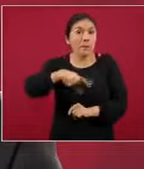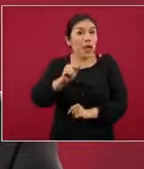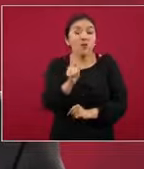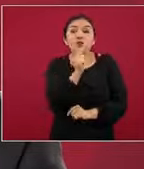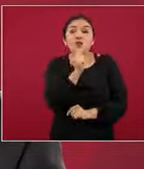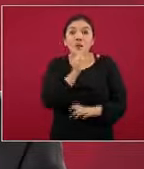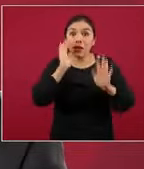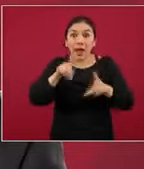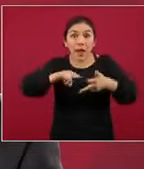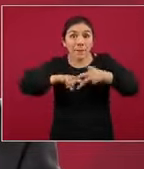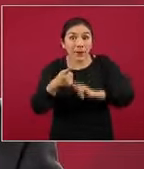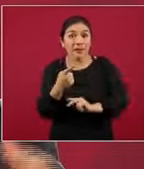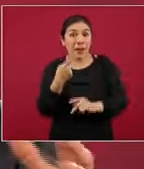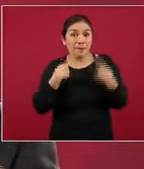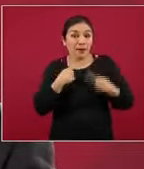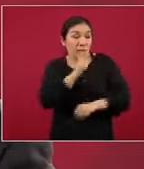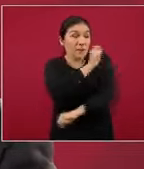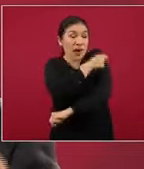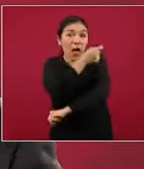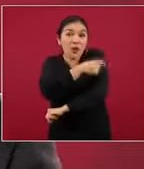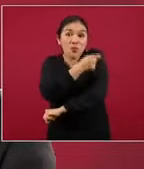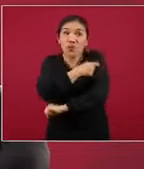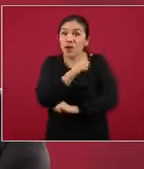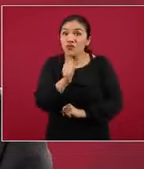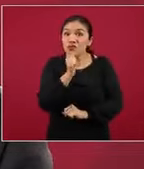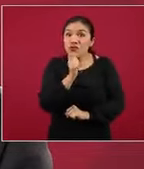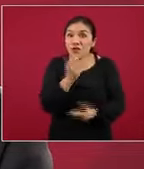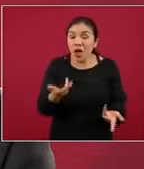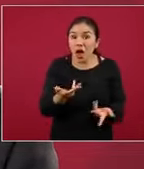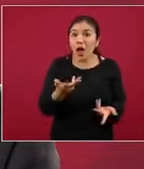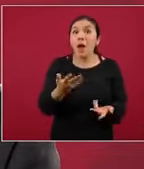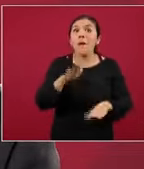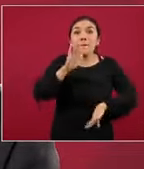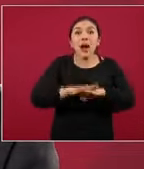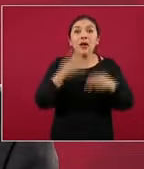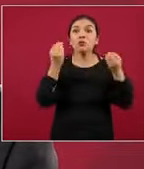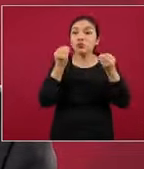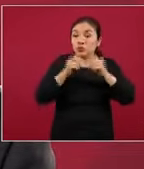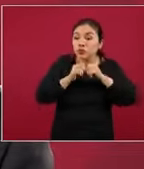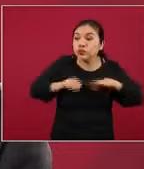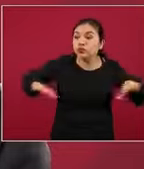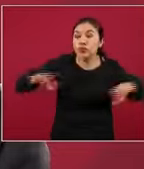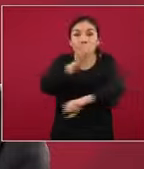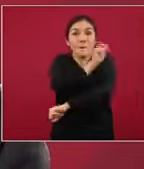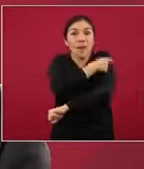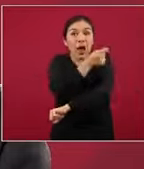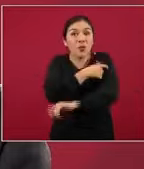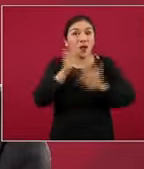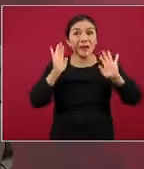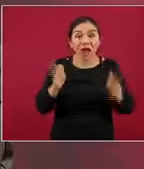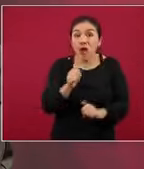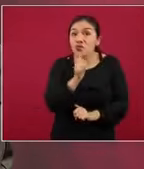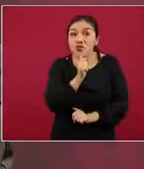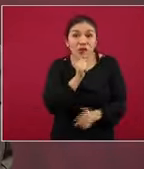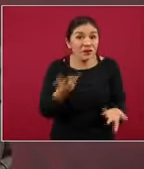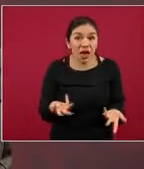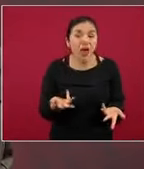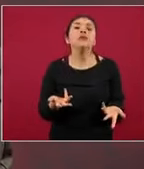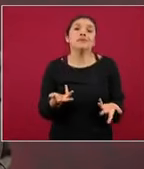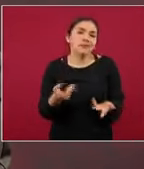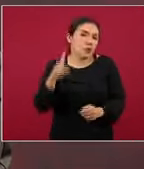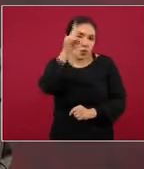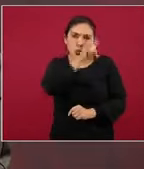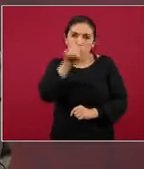no empiecen a vacunarse y se llega a un porcentaje sustancial de las poblaciones que hayan sido vacunadas,